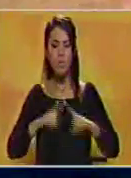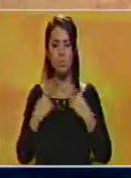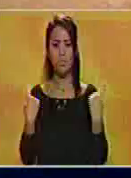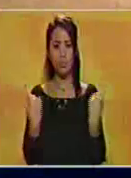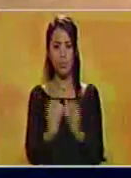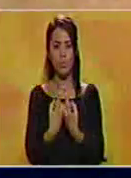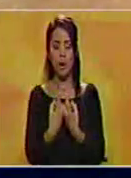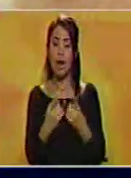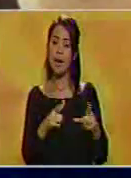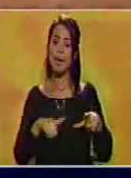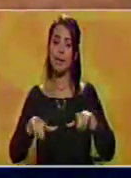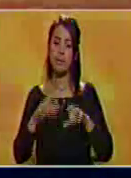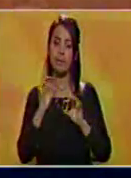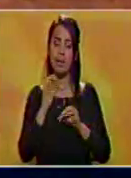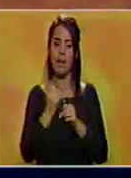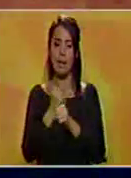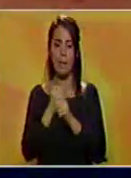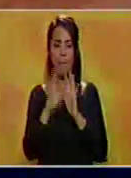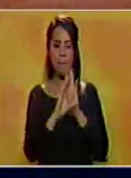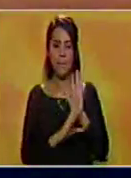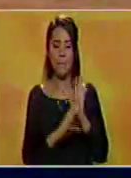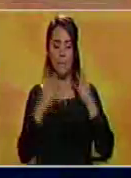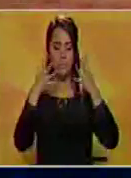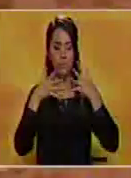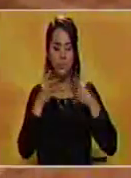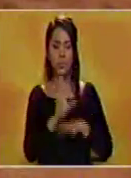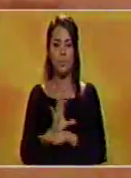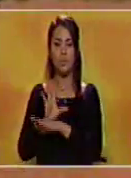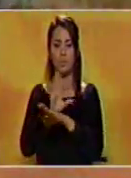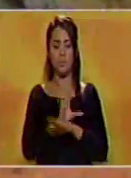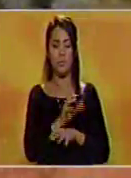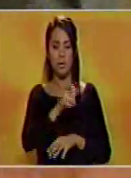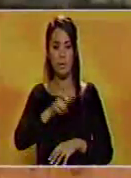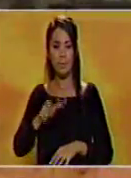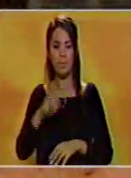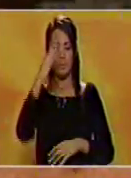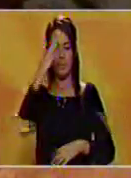campamentos empleados en el curso con el fin de garantizar la formación del personal militar